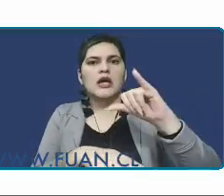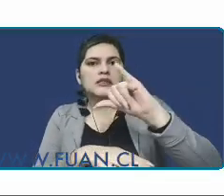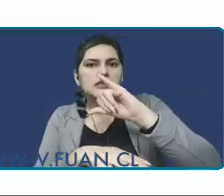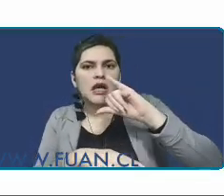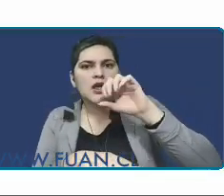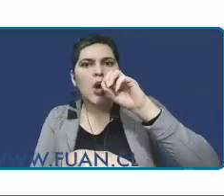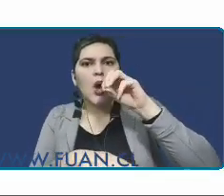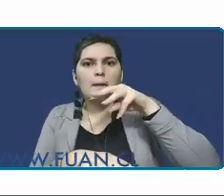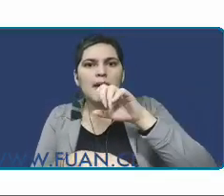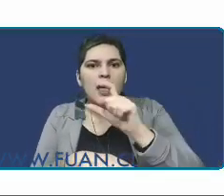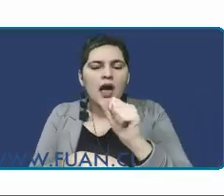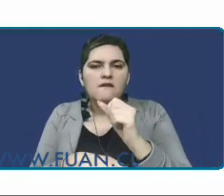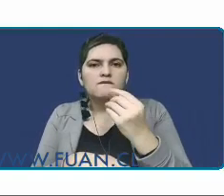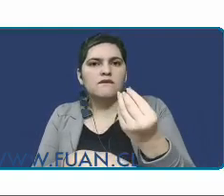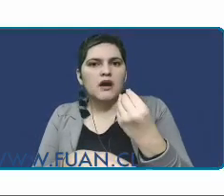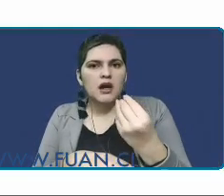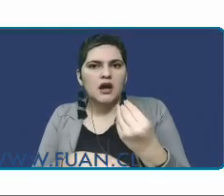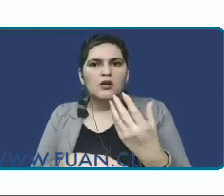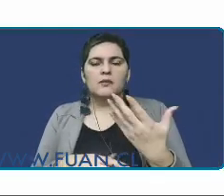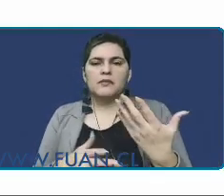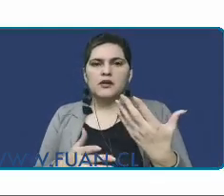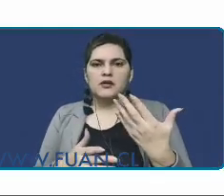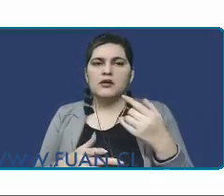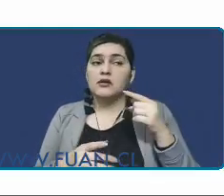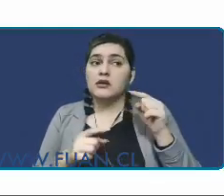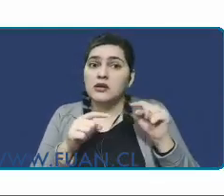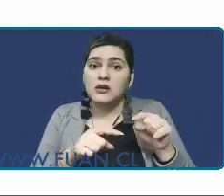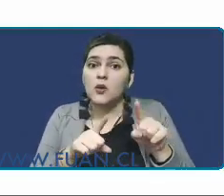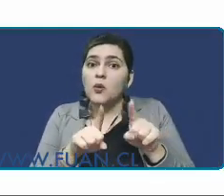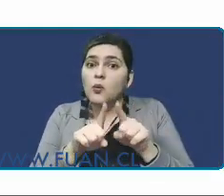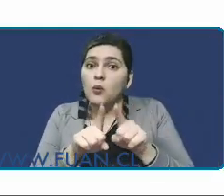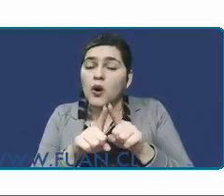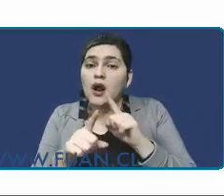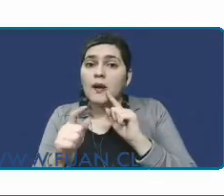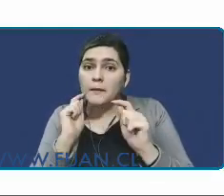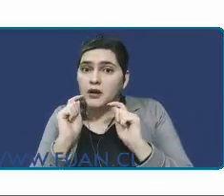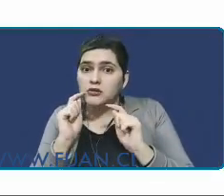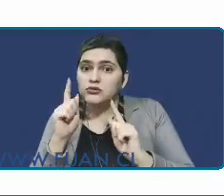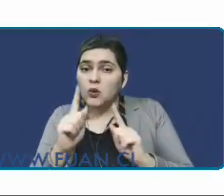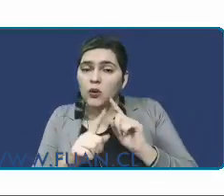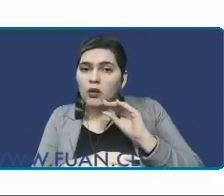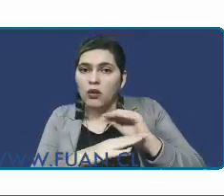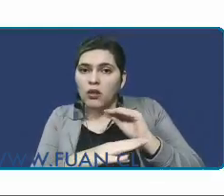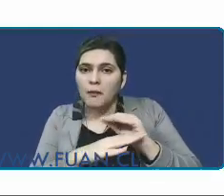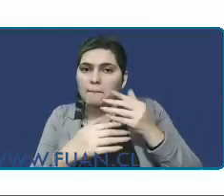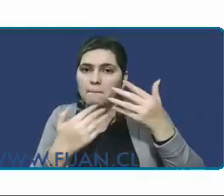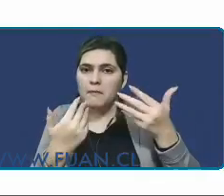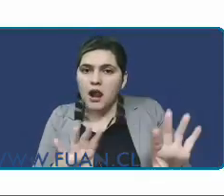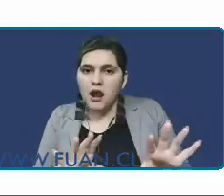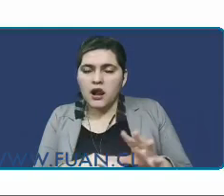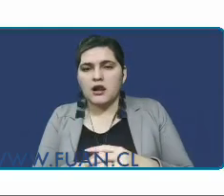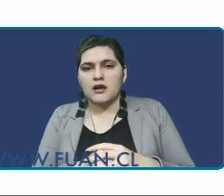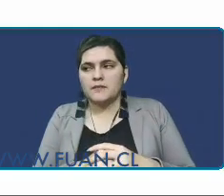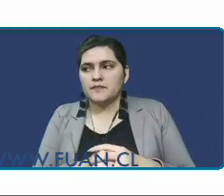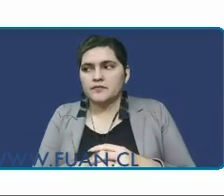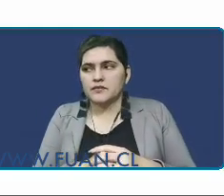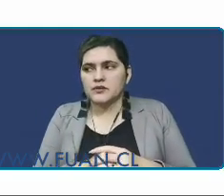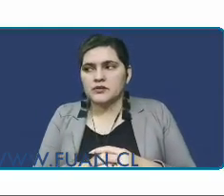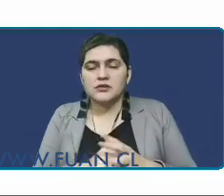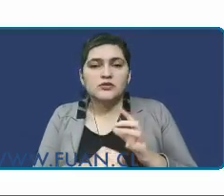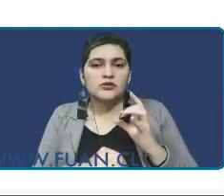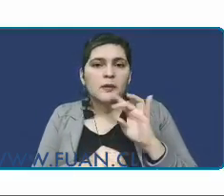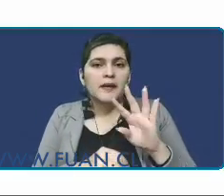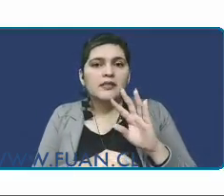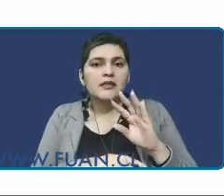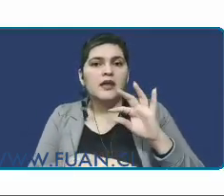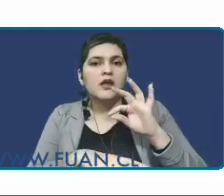buenos, entonces, pero también hay riesgos en la suplementación inadecuada, ¿ya? El automedicarse, esto no es porque uno